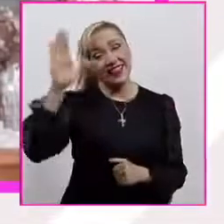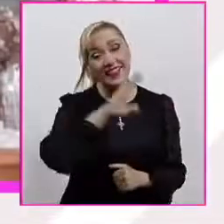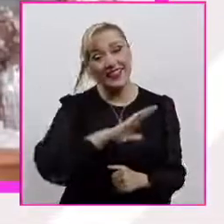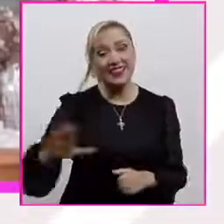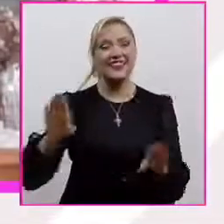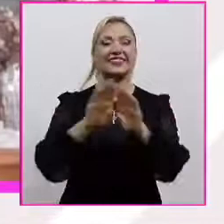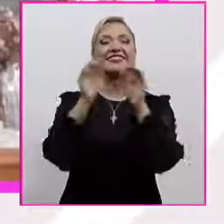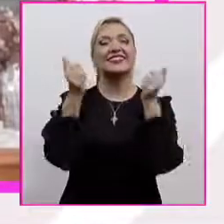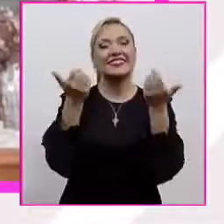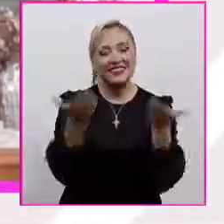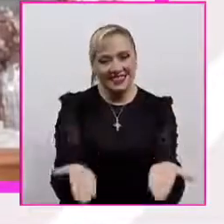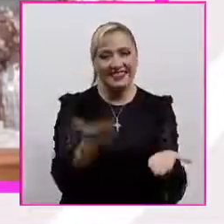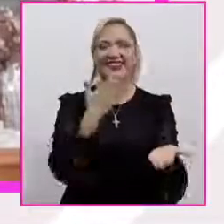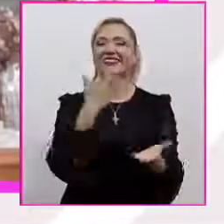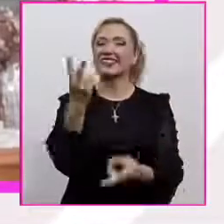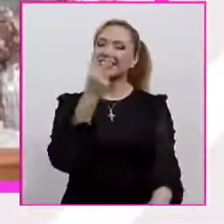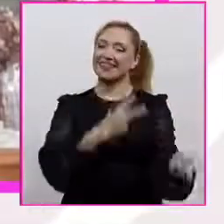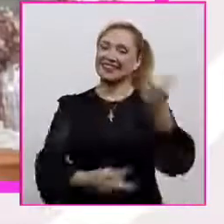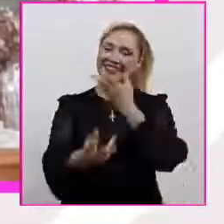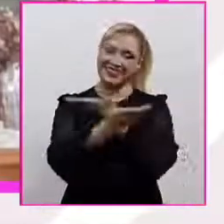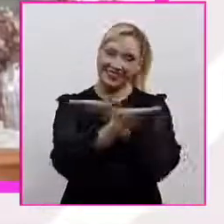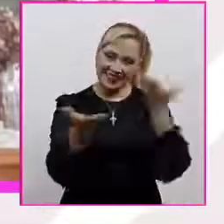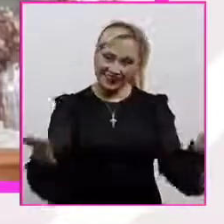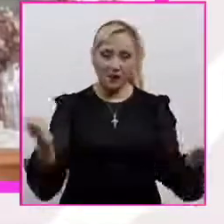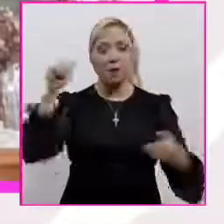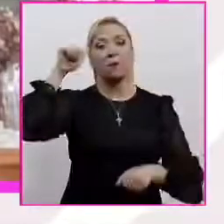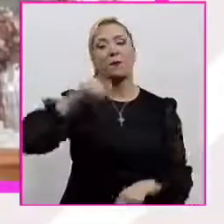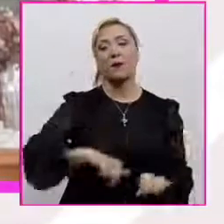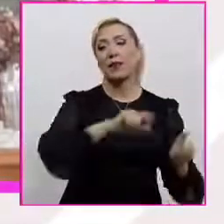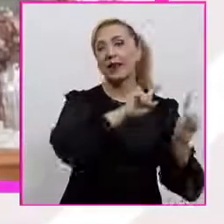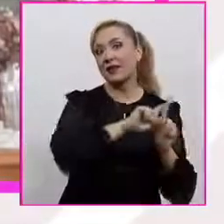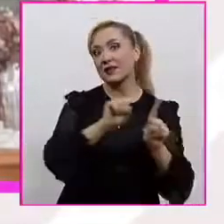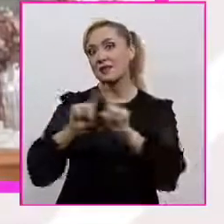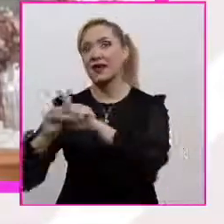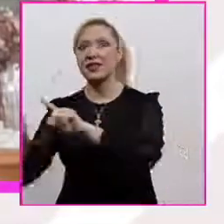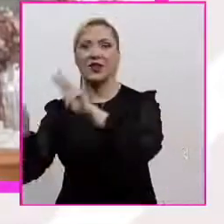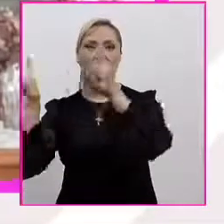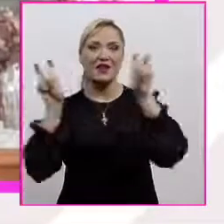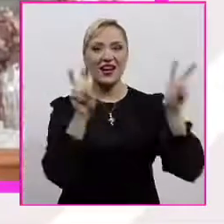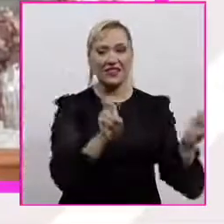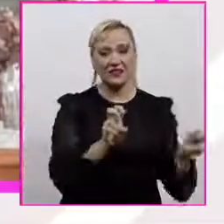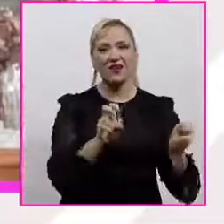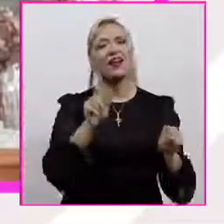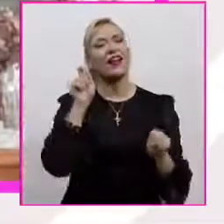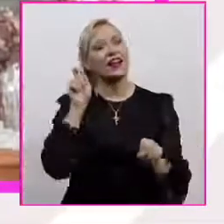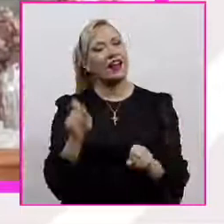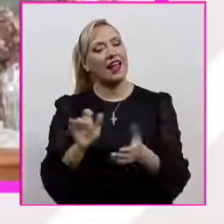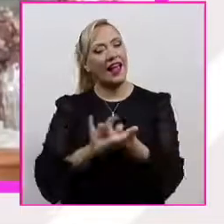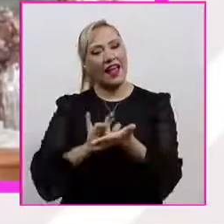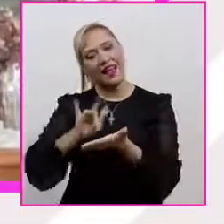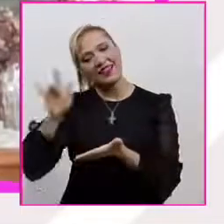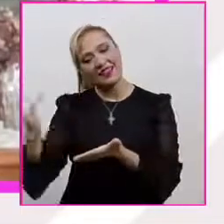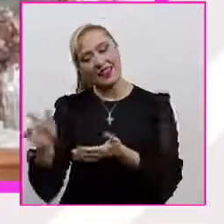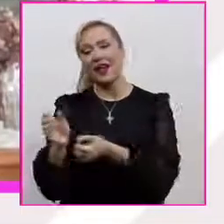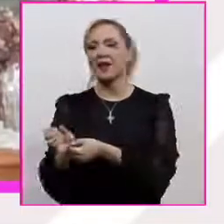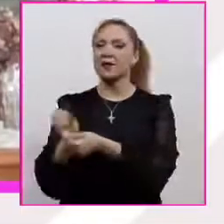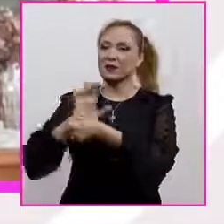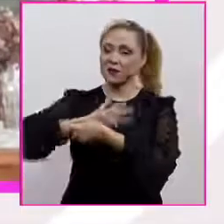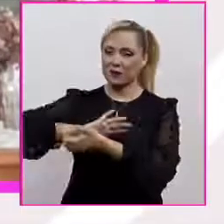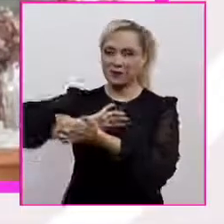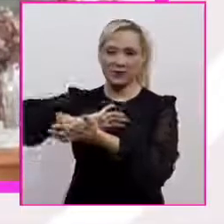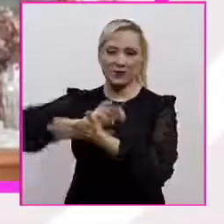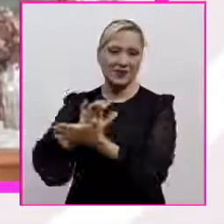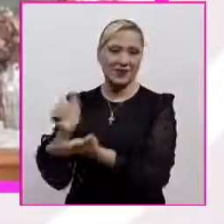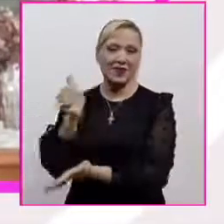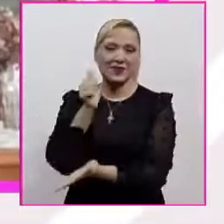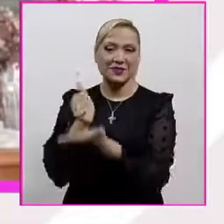¿qué tal? Bienvenido, bienvenida, bienvenide. Este es Espacio Diverso, una coproducción entre Justicia TV y el